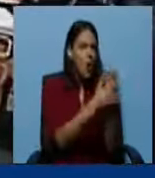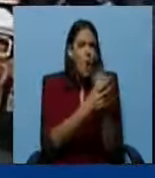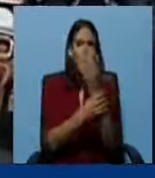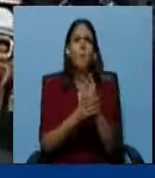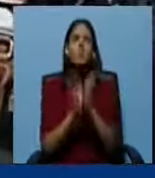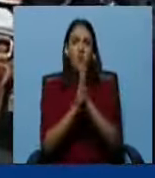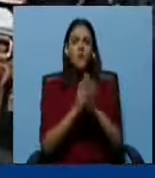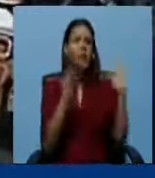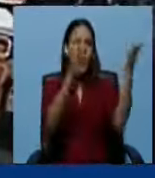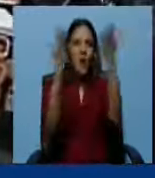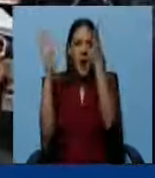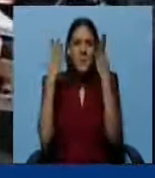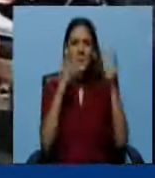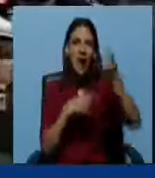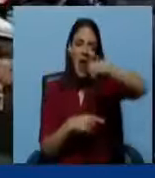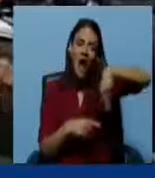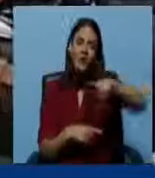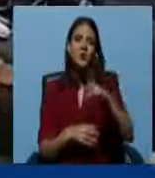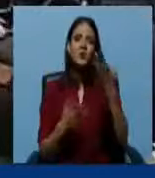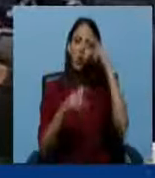camaradas.